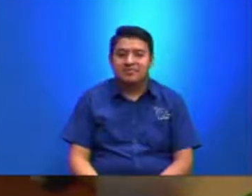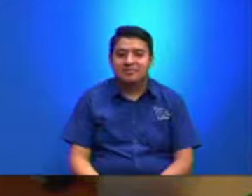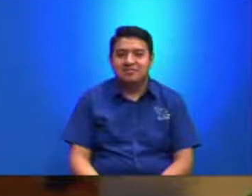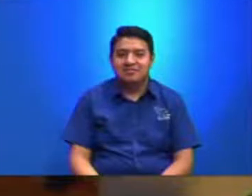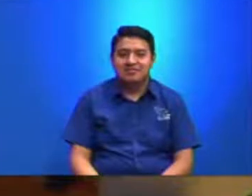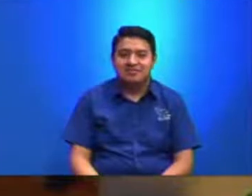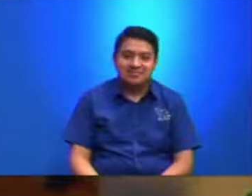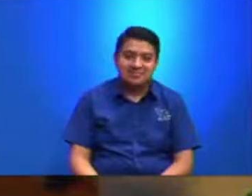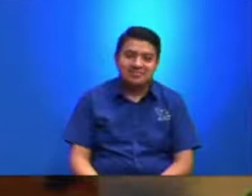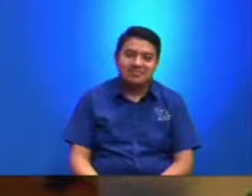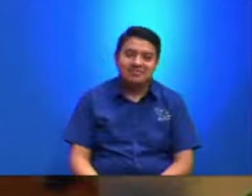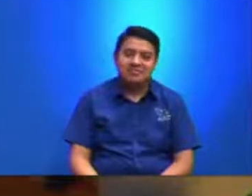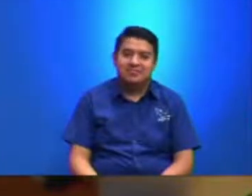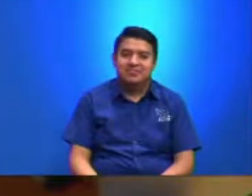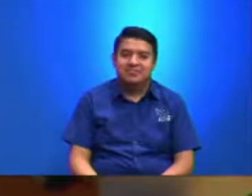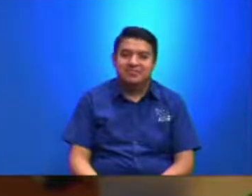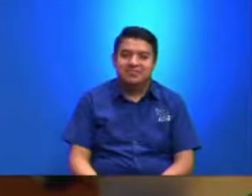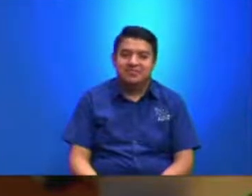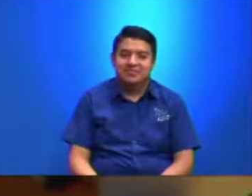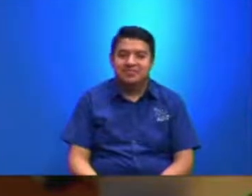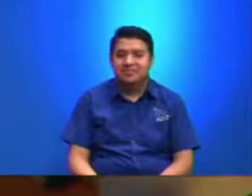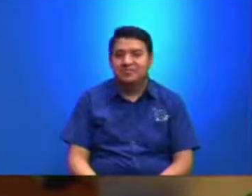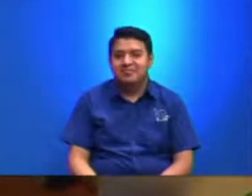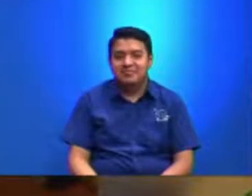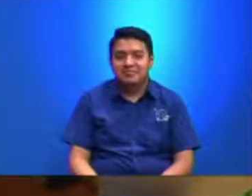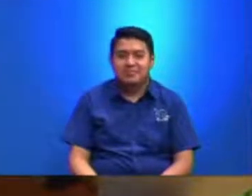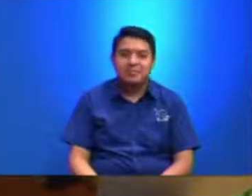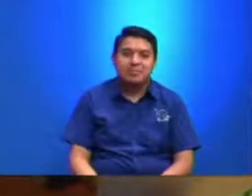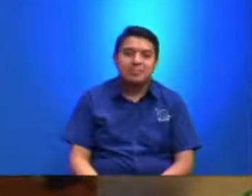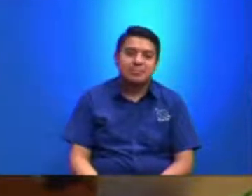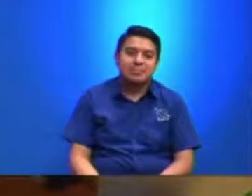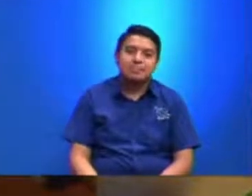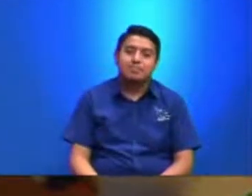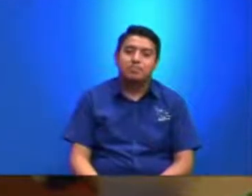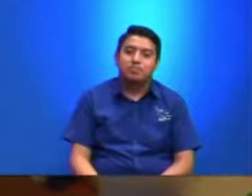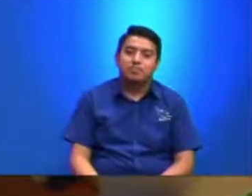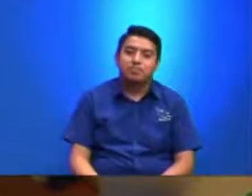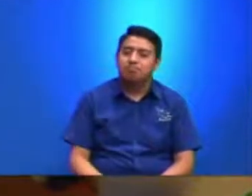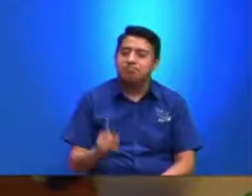cosas? Bueno, ok, está bien. La elegancia duele, ¿va?